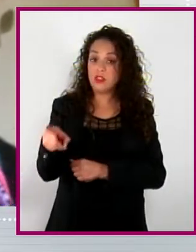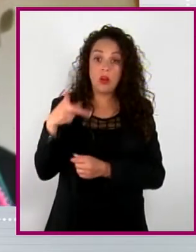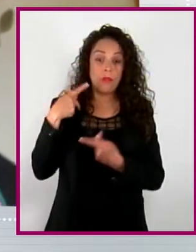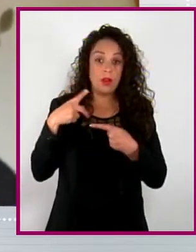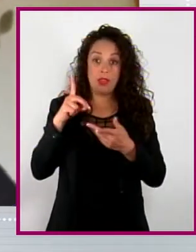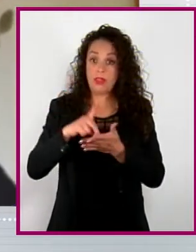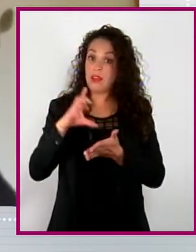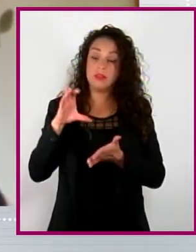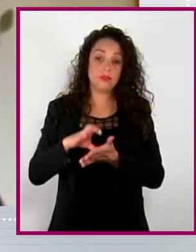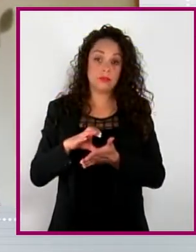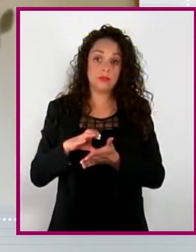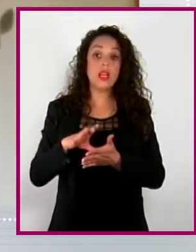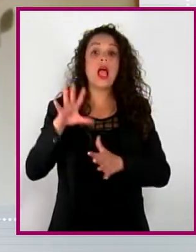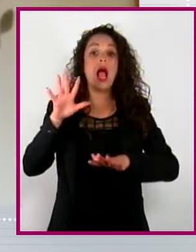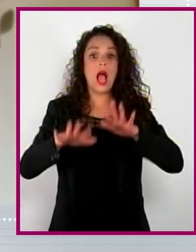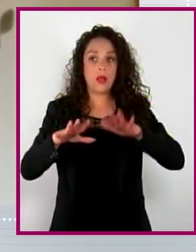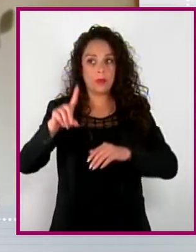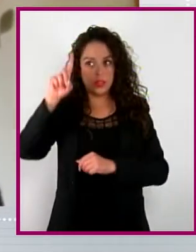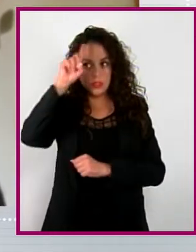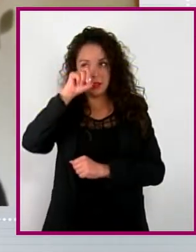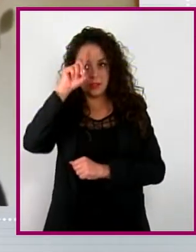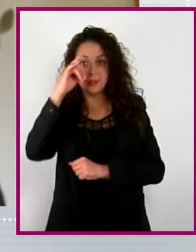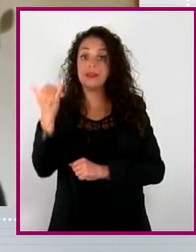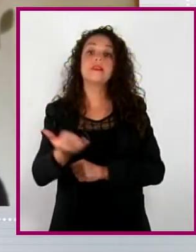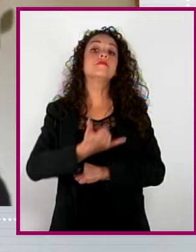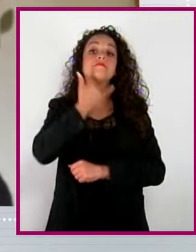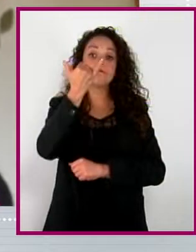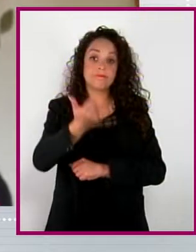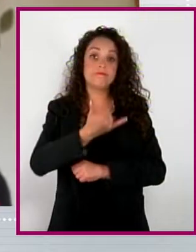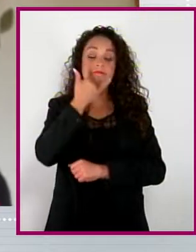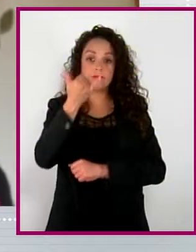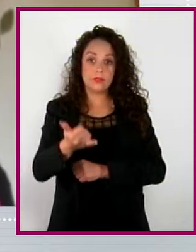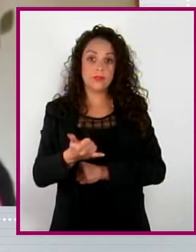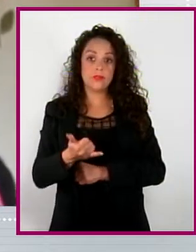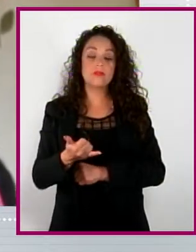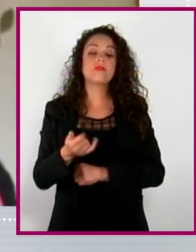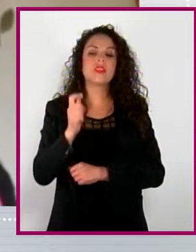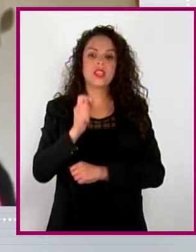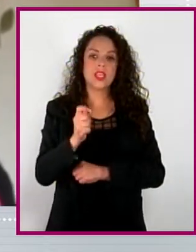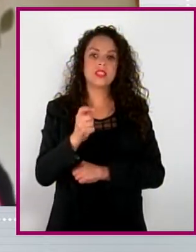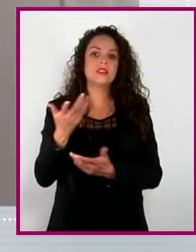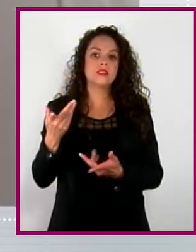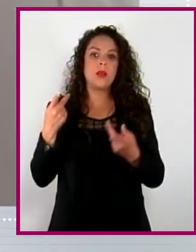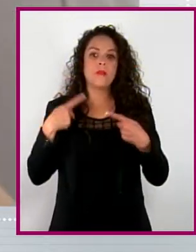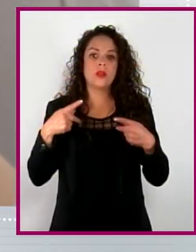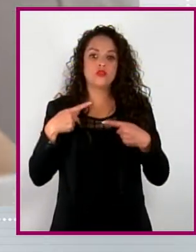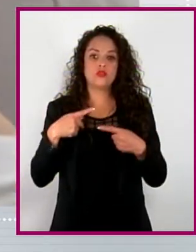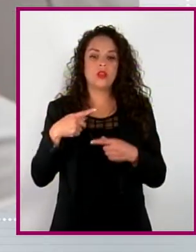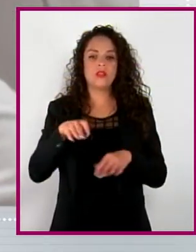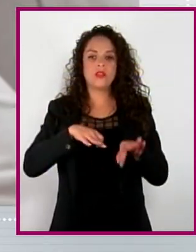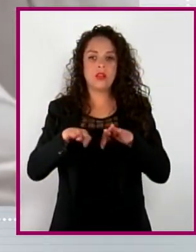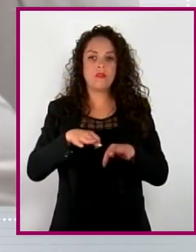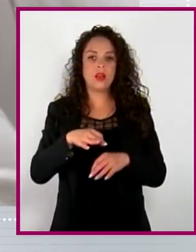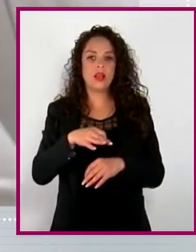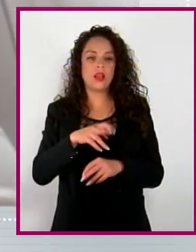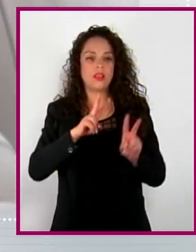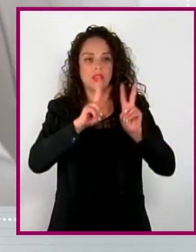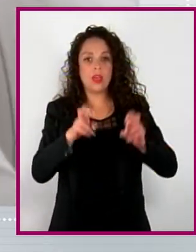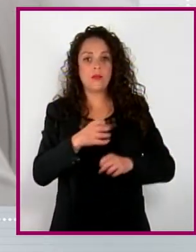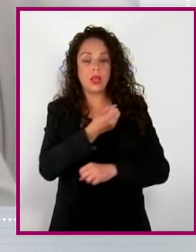habido hasta recomendaciones inadecuadas de personal de salud, a donde piden